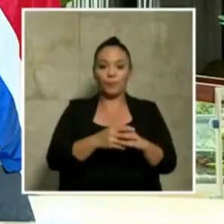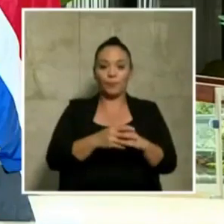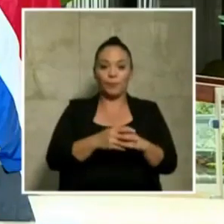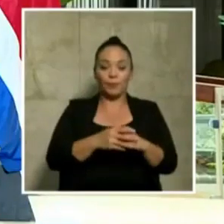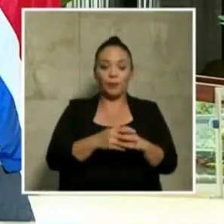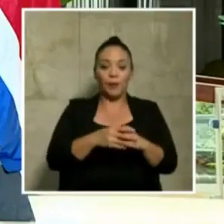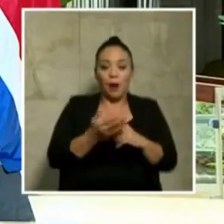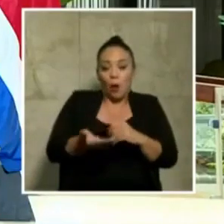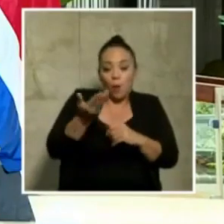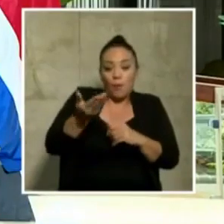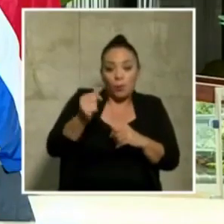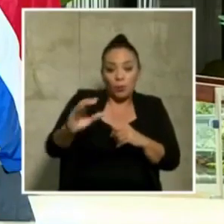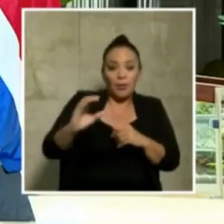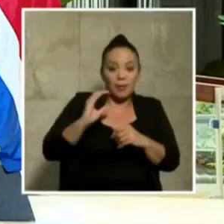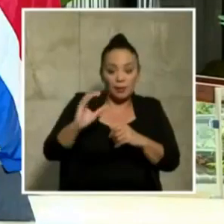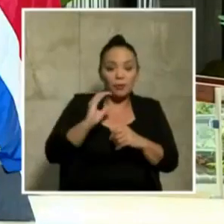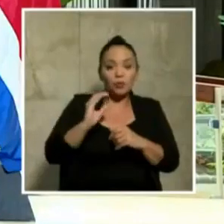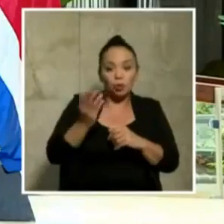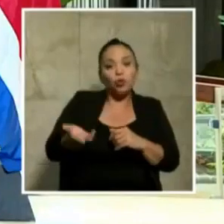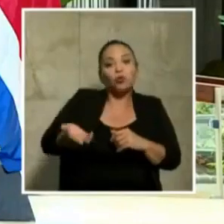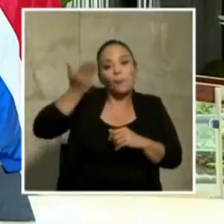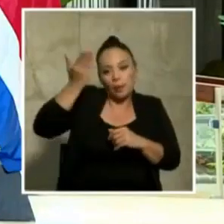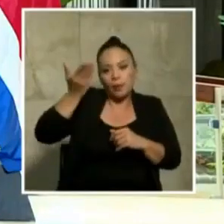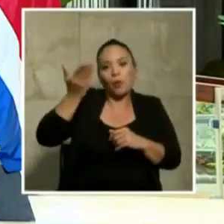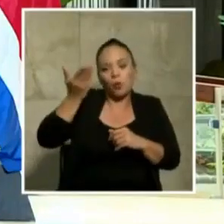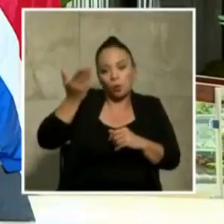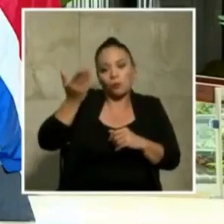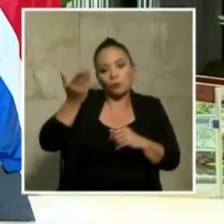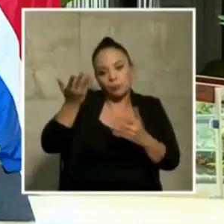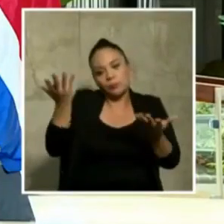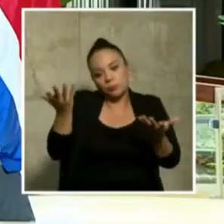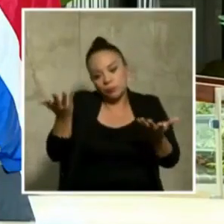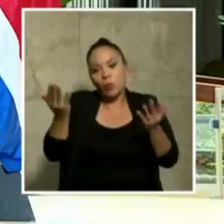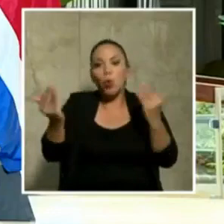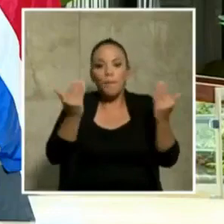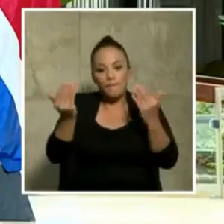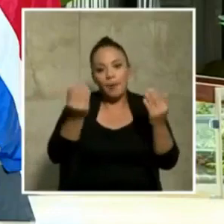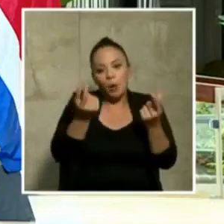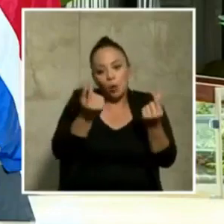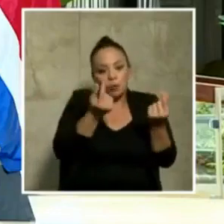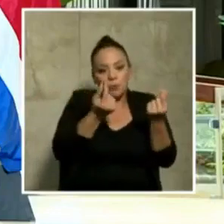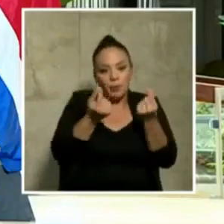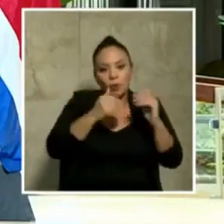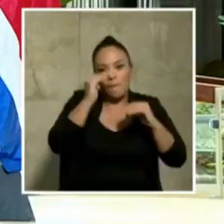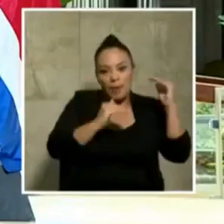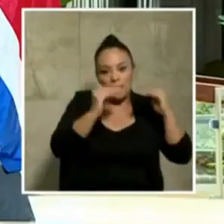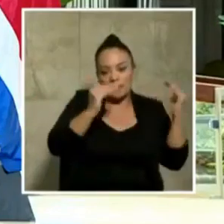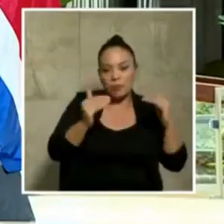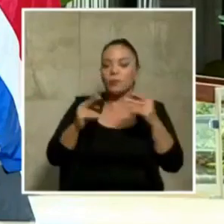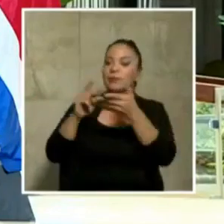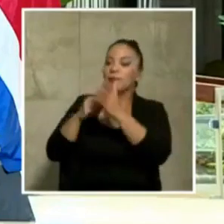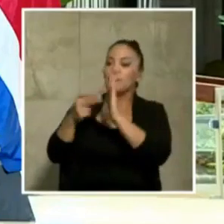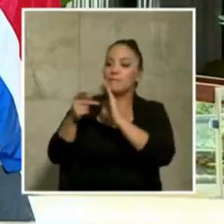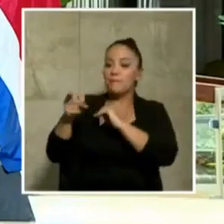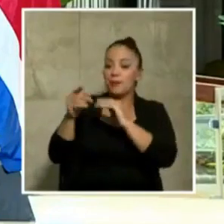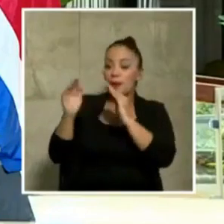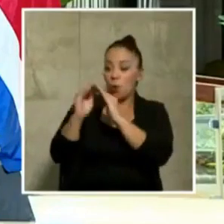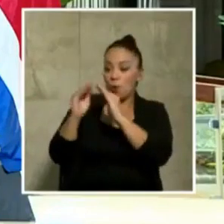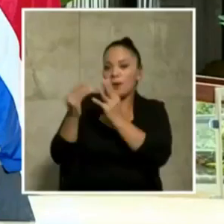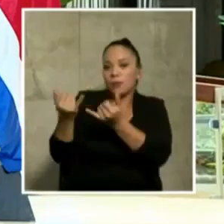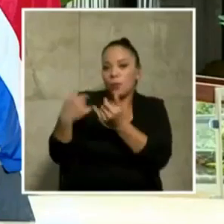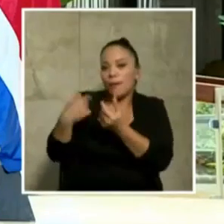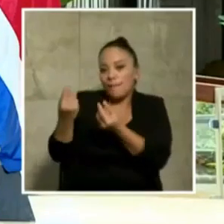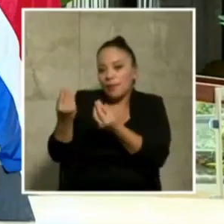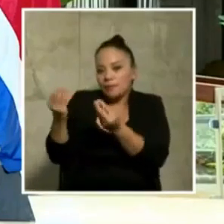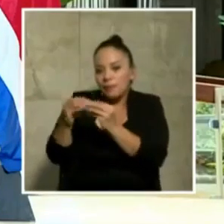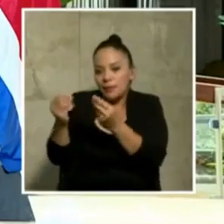sido superior a la variación de precios, a la variación de los precios, ¿verdad? Y o sea, eso es importante. Que los hogares están teniendo más platicas, sí,